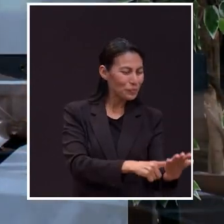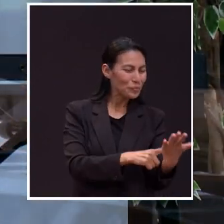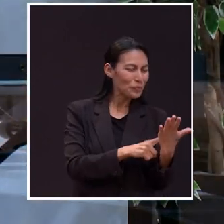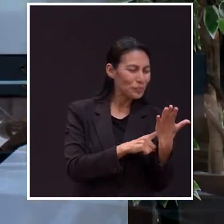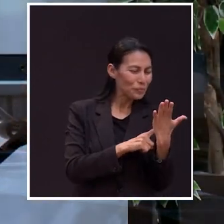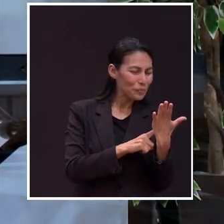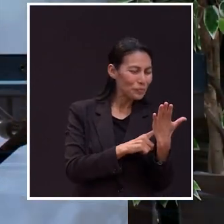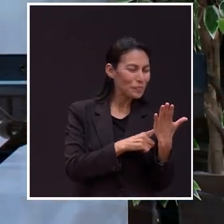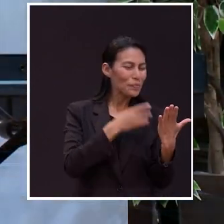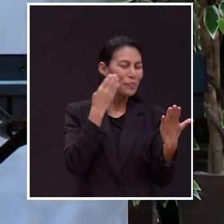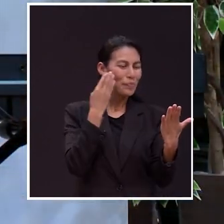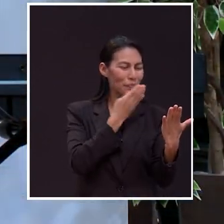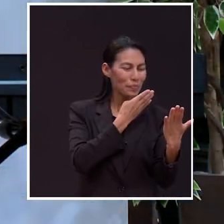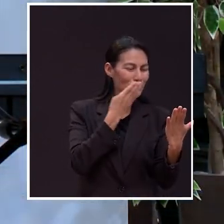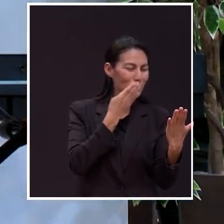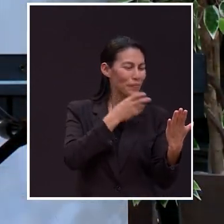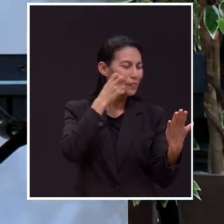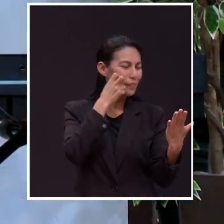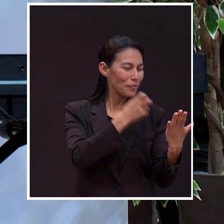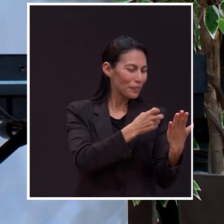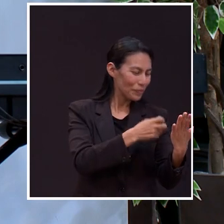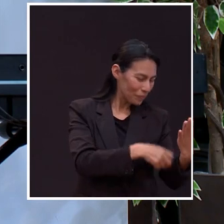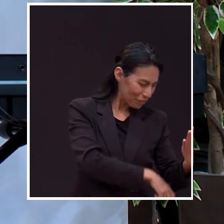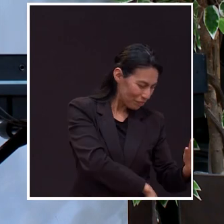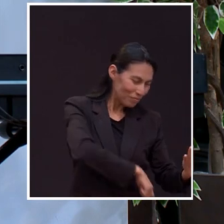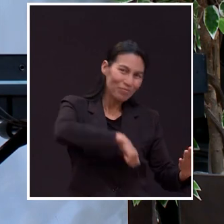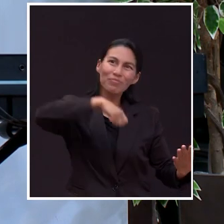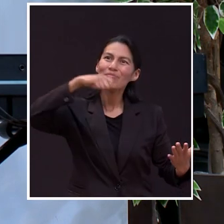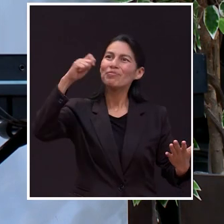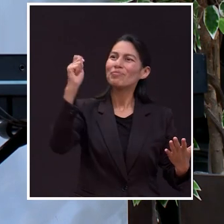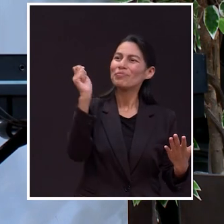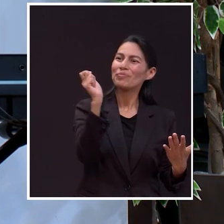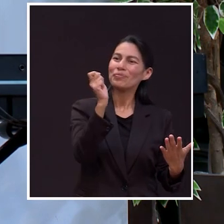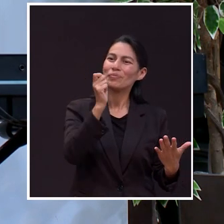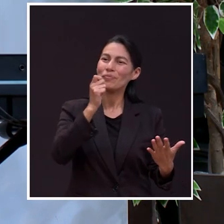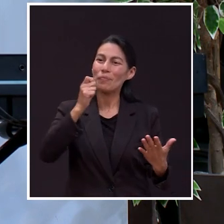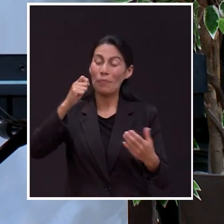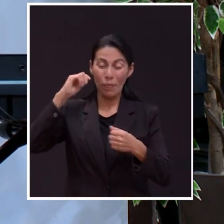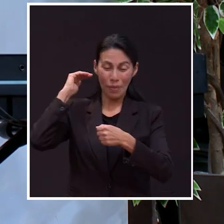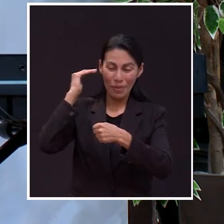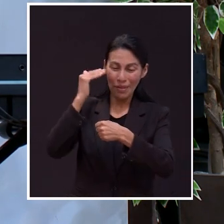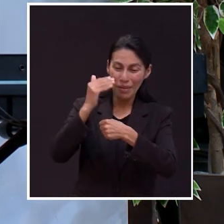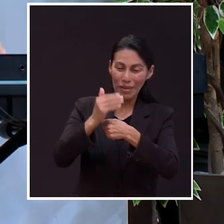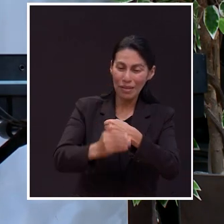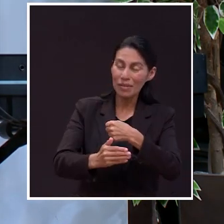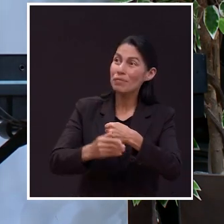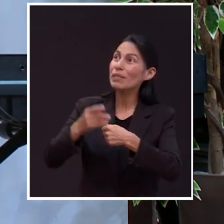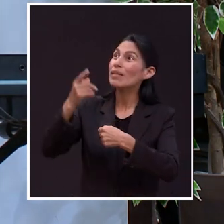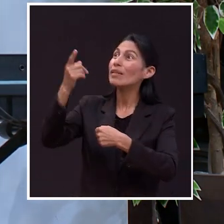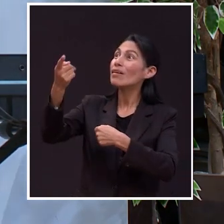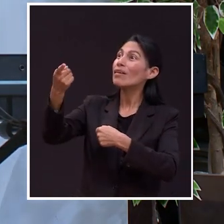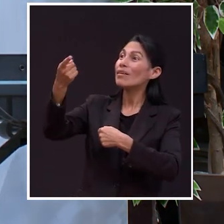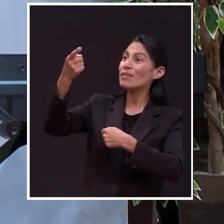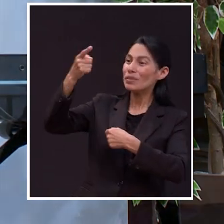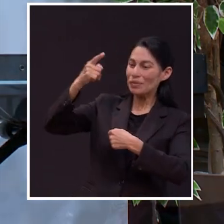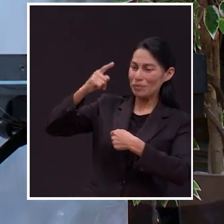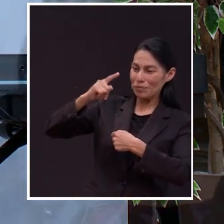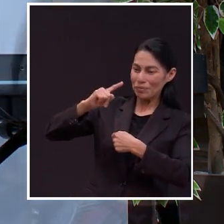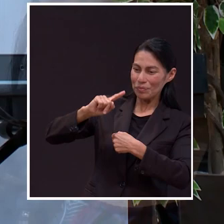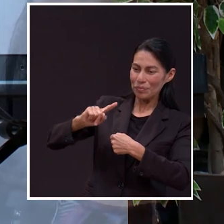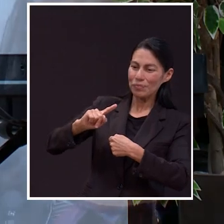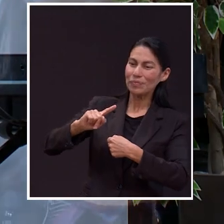La espada que es la palabra de Dios, y al terminar me